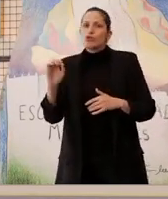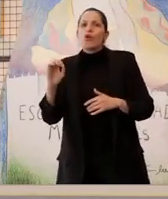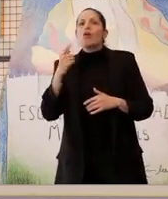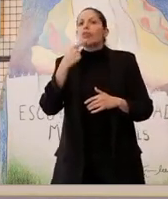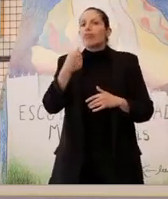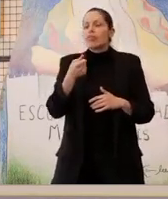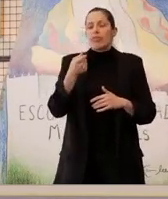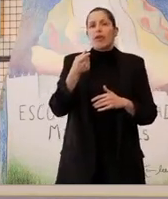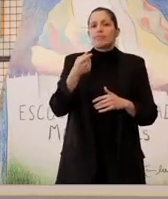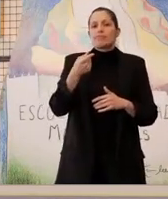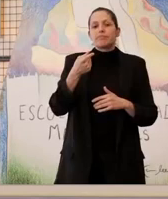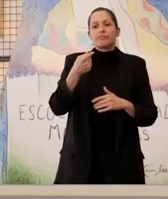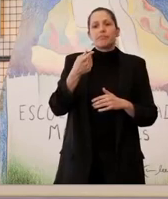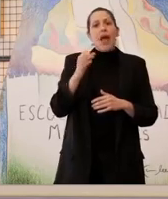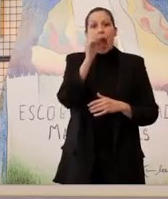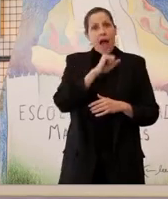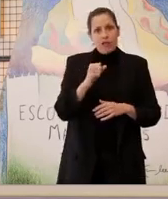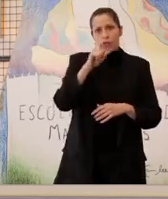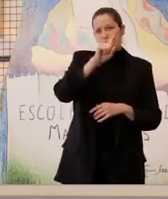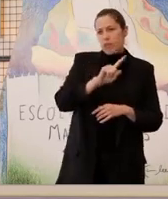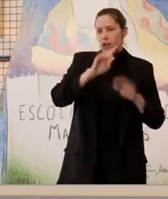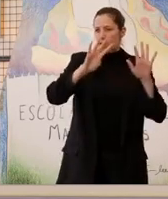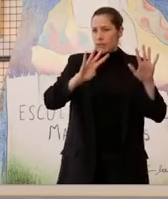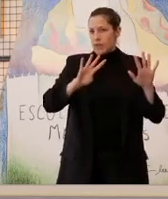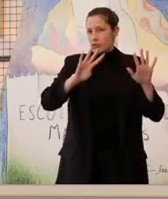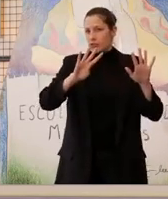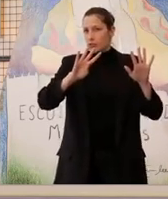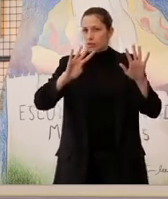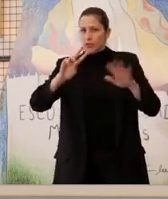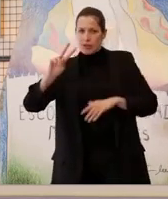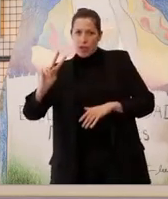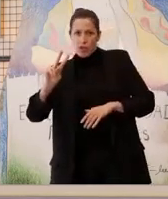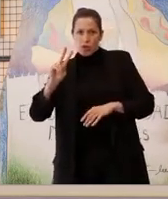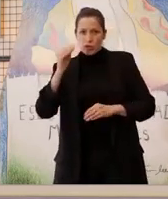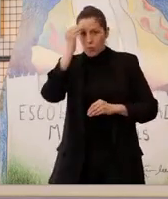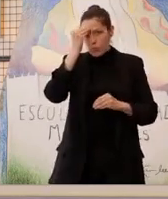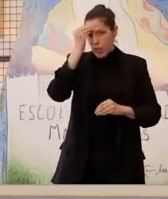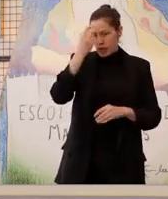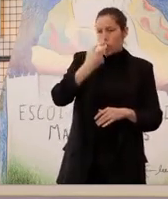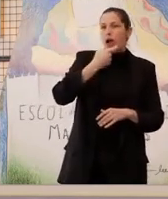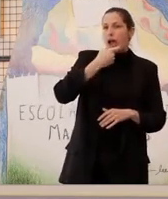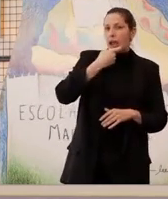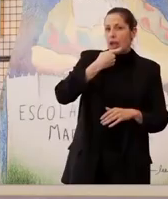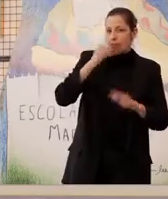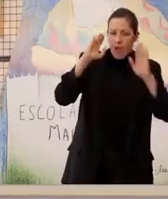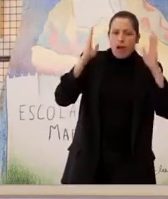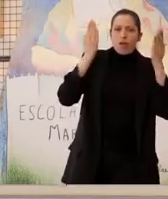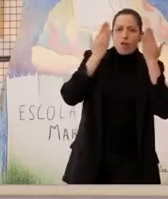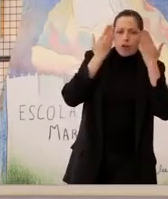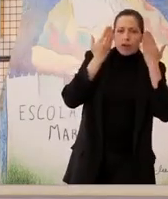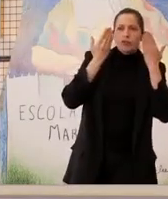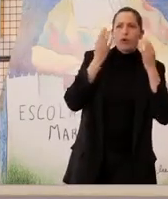en occidente en el año 92 creo que fue en el congreso de Atenas con mujeres de distintas partes del mundo